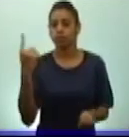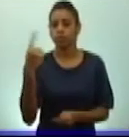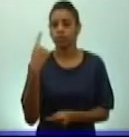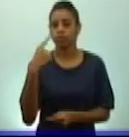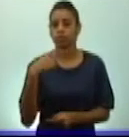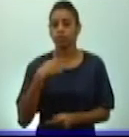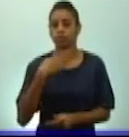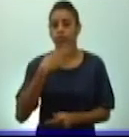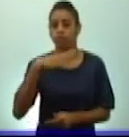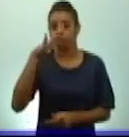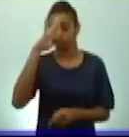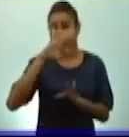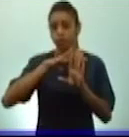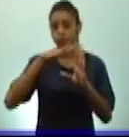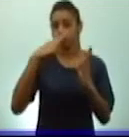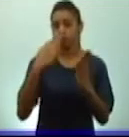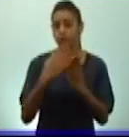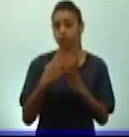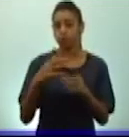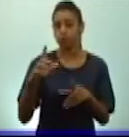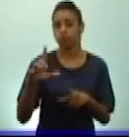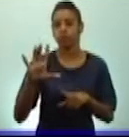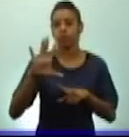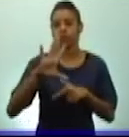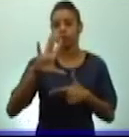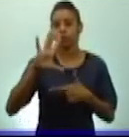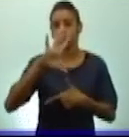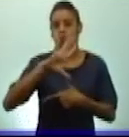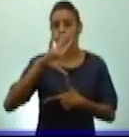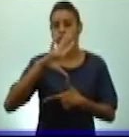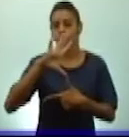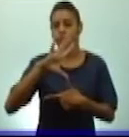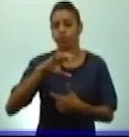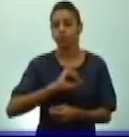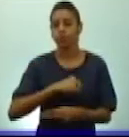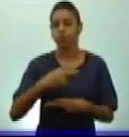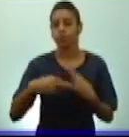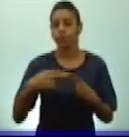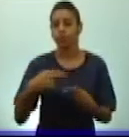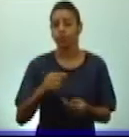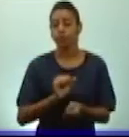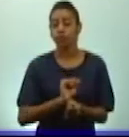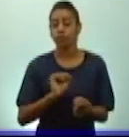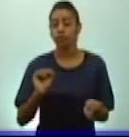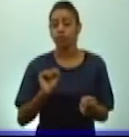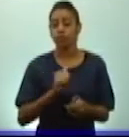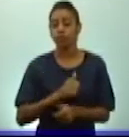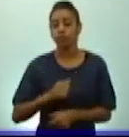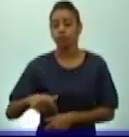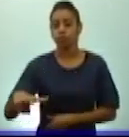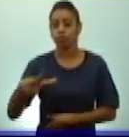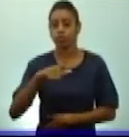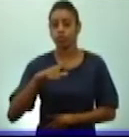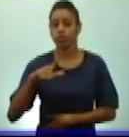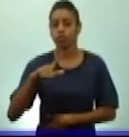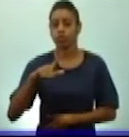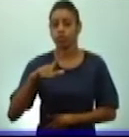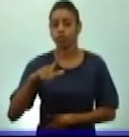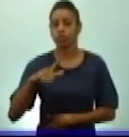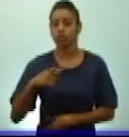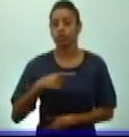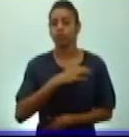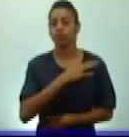Latina. Creó las condiciones para el surgimiento del primer Estado socialista en América y, por supuesto, que